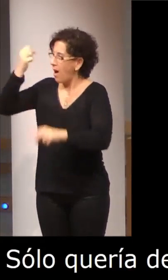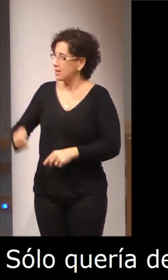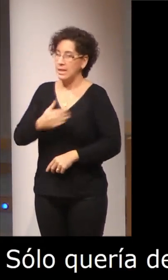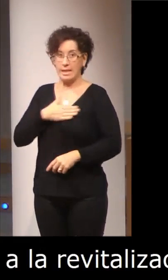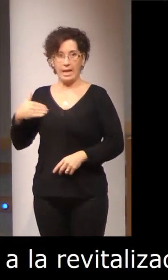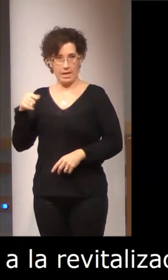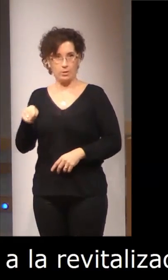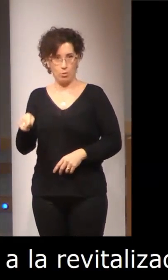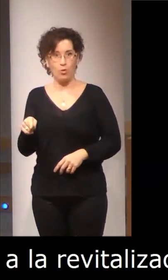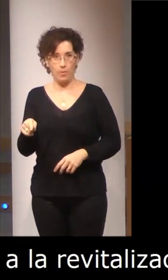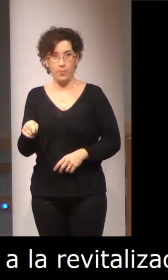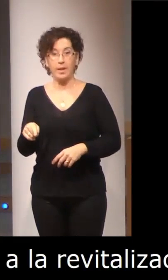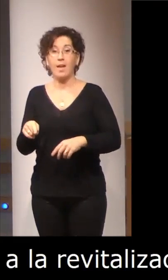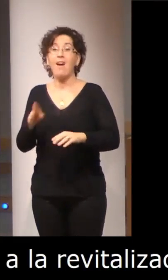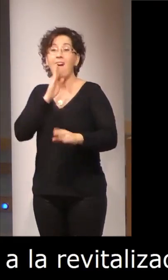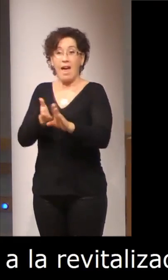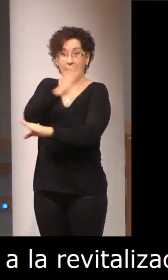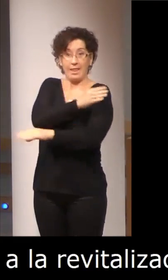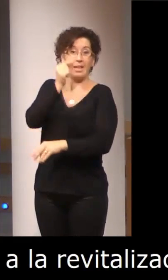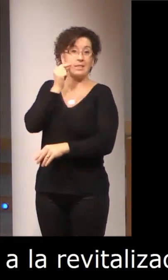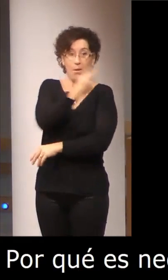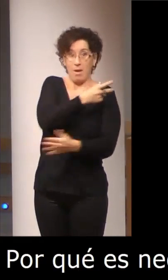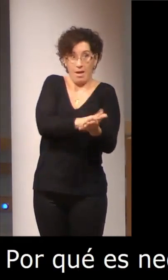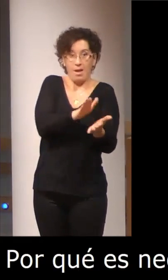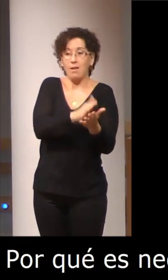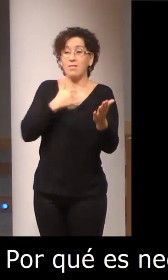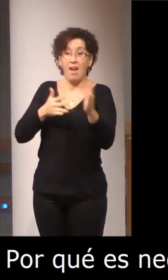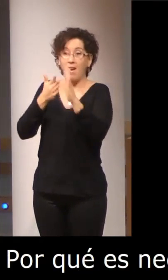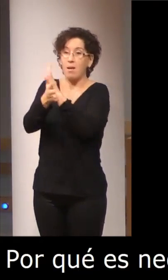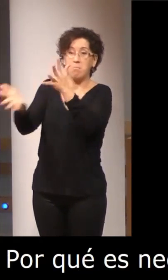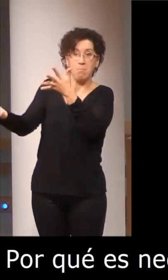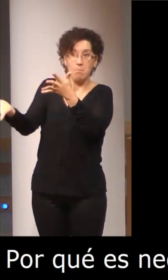ya Gemma y Cristina pues